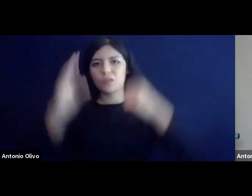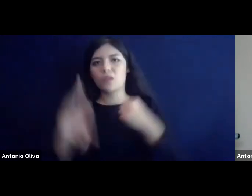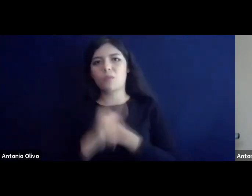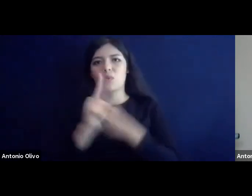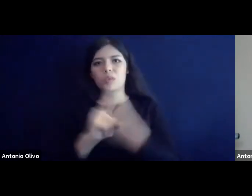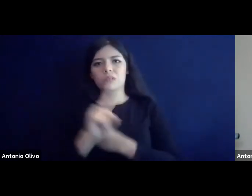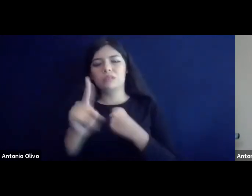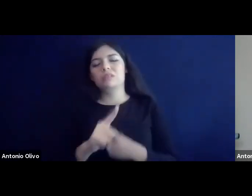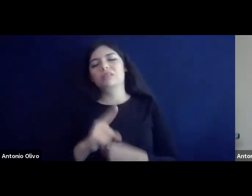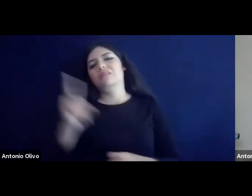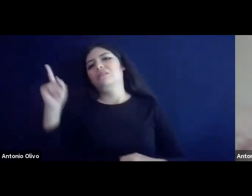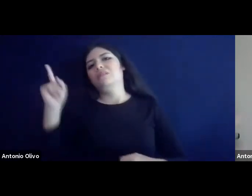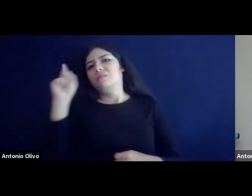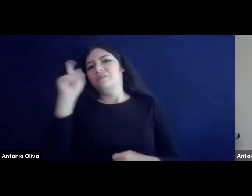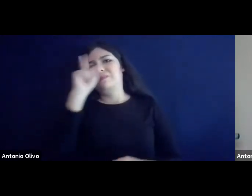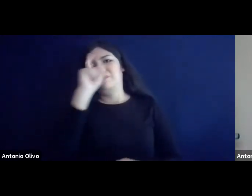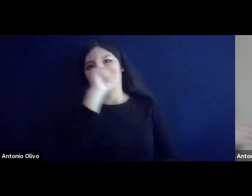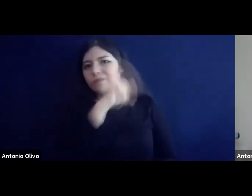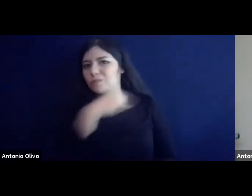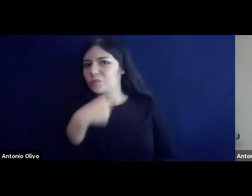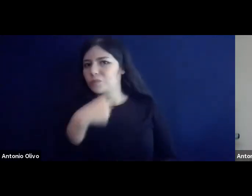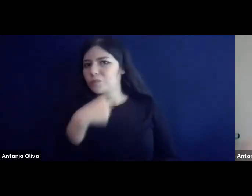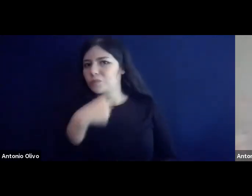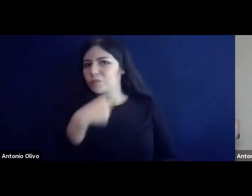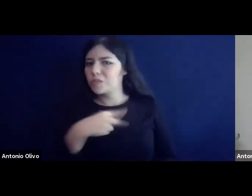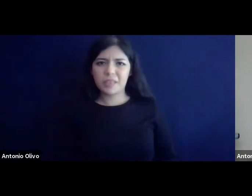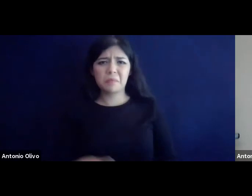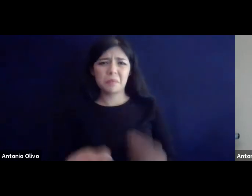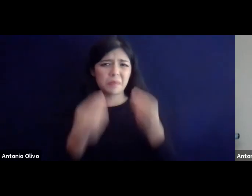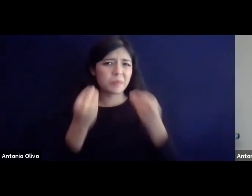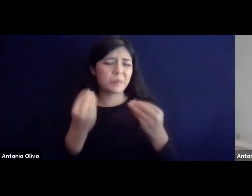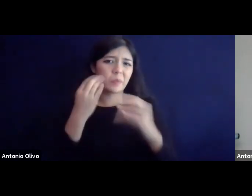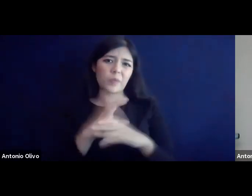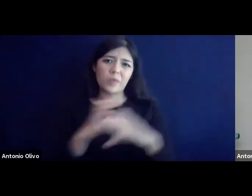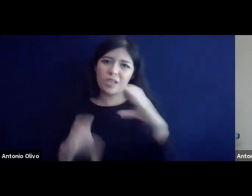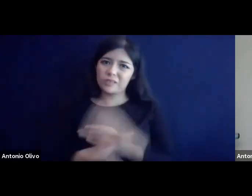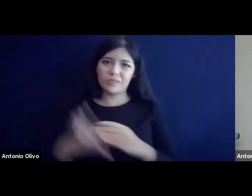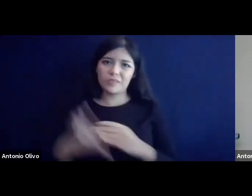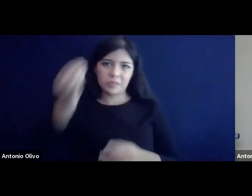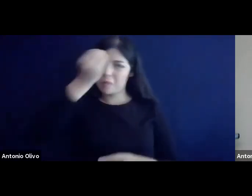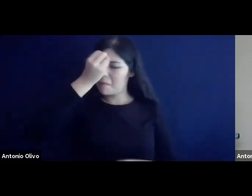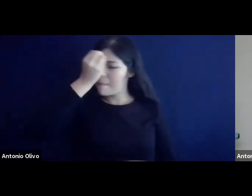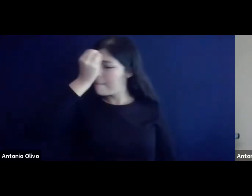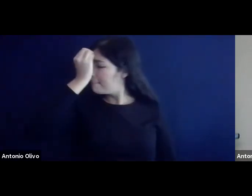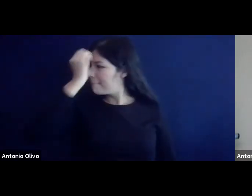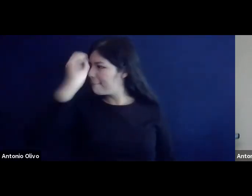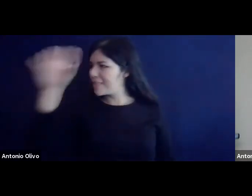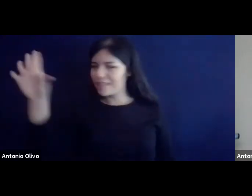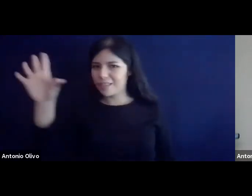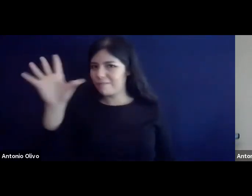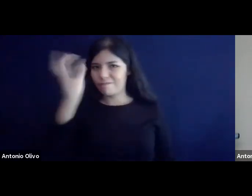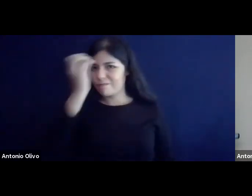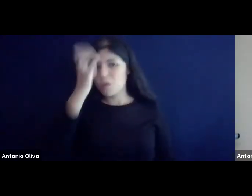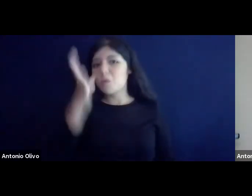no saben qué es olvidar, porque a mí me ha pasado, ¿no?, muchas ocasiones que literal estoy viendo